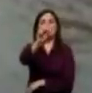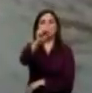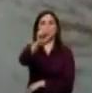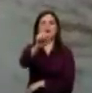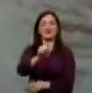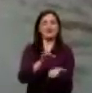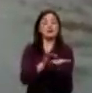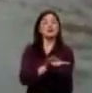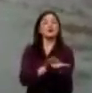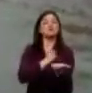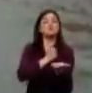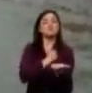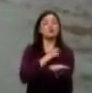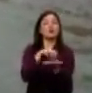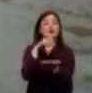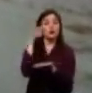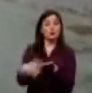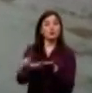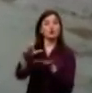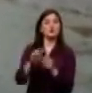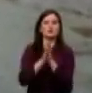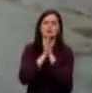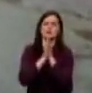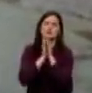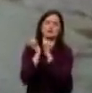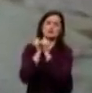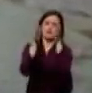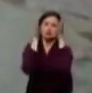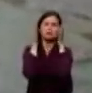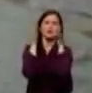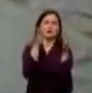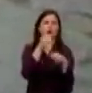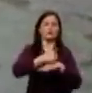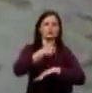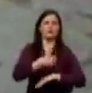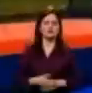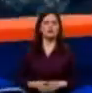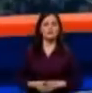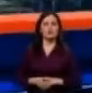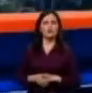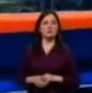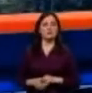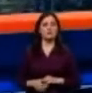Espíndola, perteneciente a la provincia de Loja. Se solicita la atención de las autoridades.